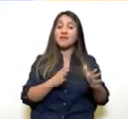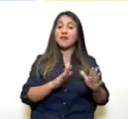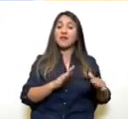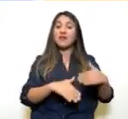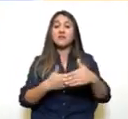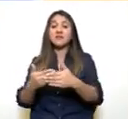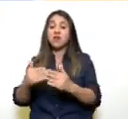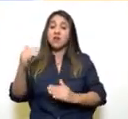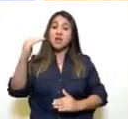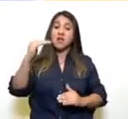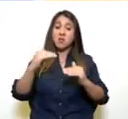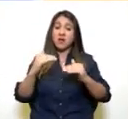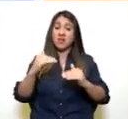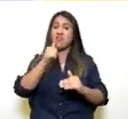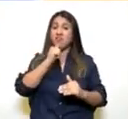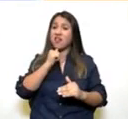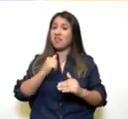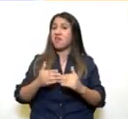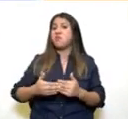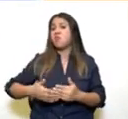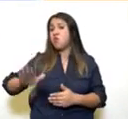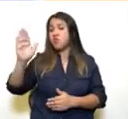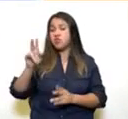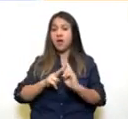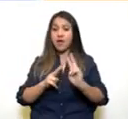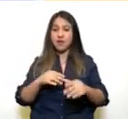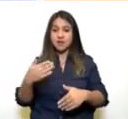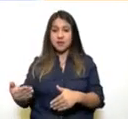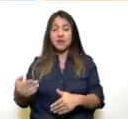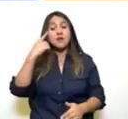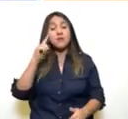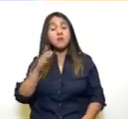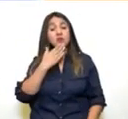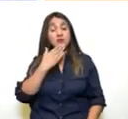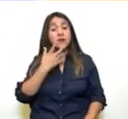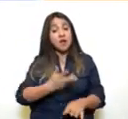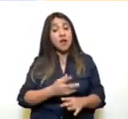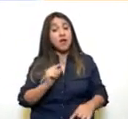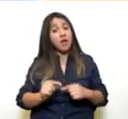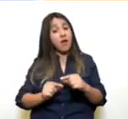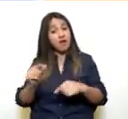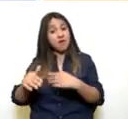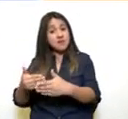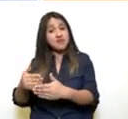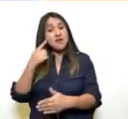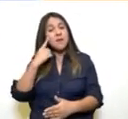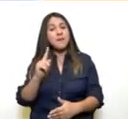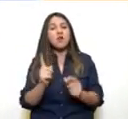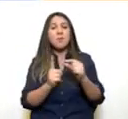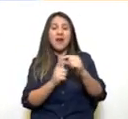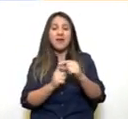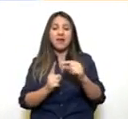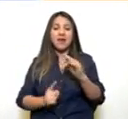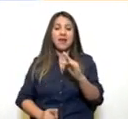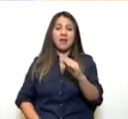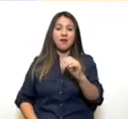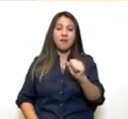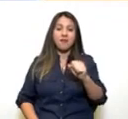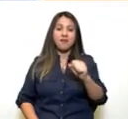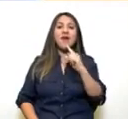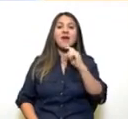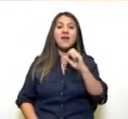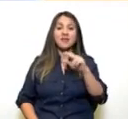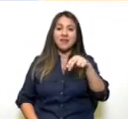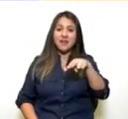en igualdad hay mucho que hacer todavía pero también ha habido avances pero la palabra fraternidad la que ha sido más abandonada